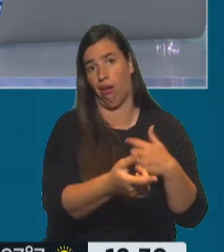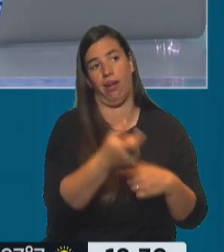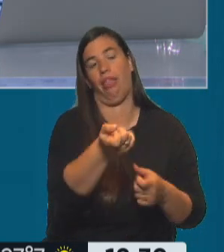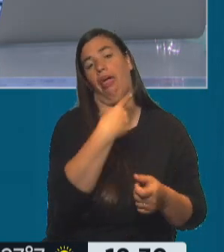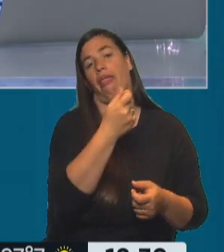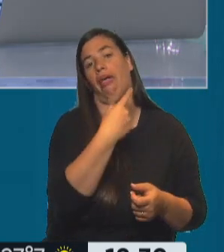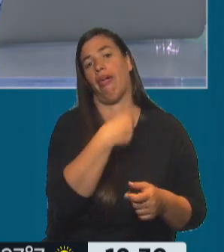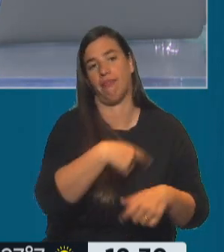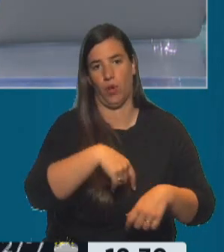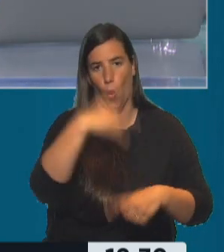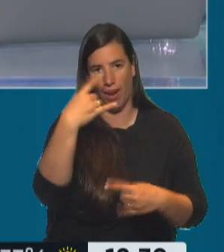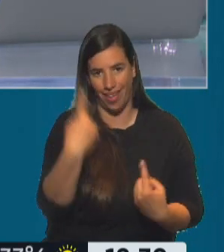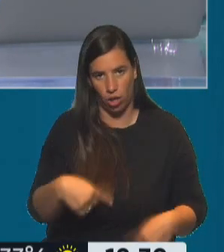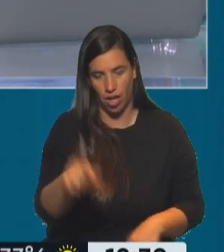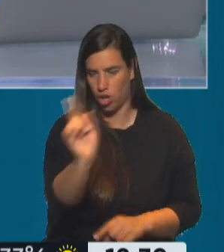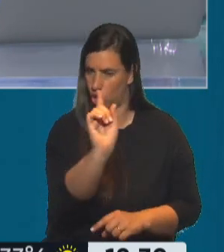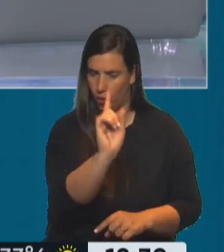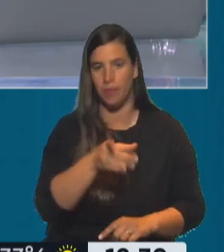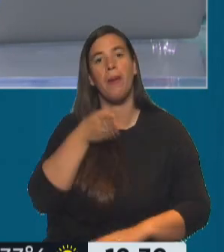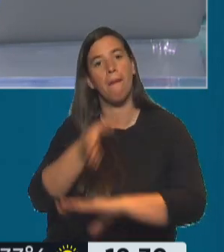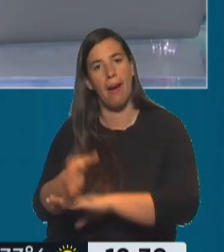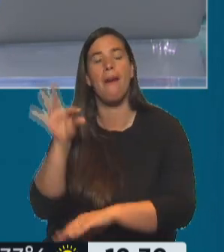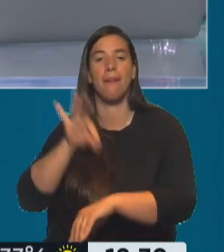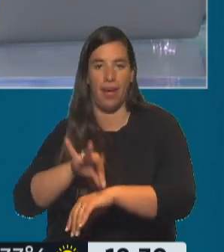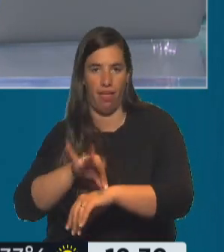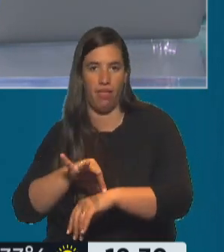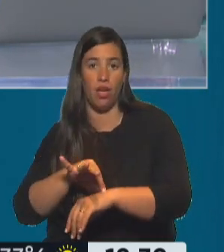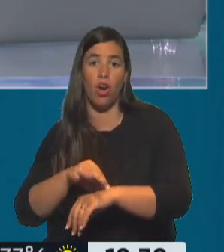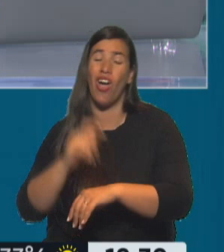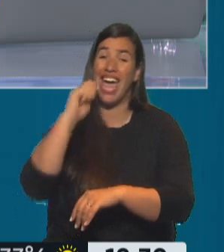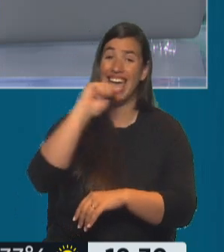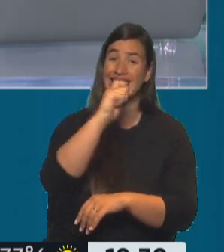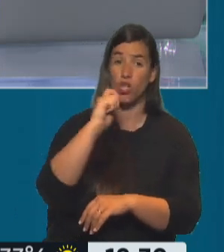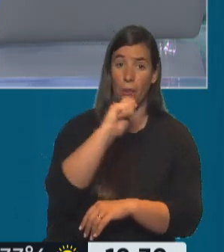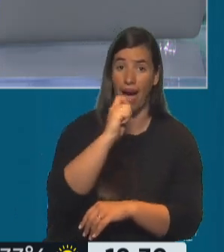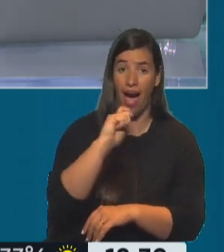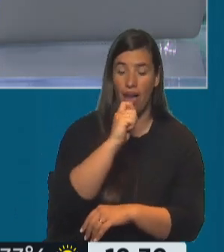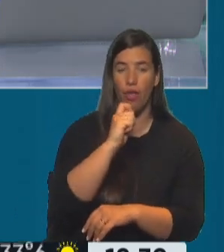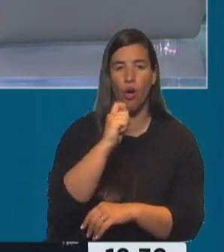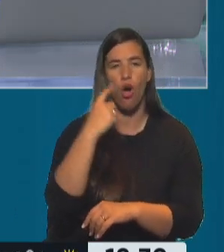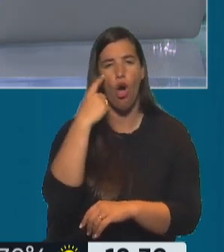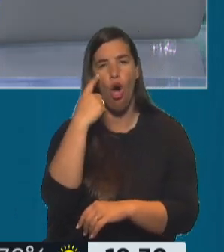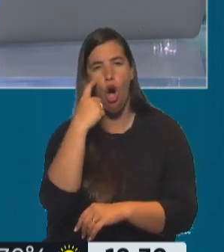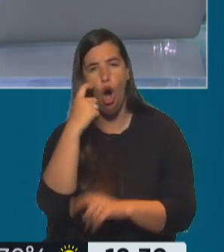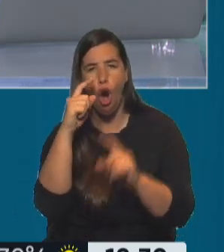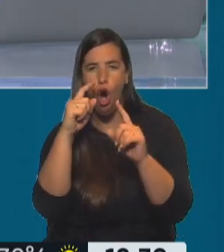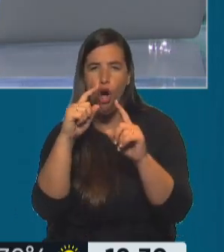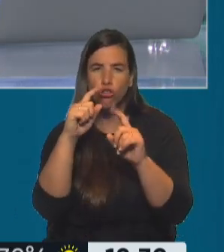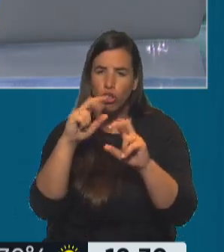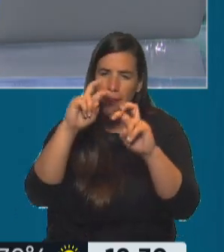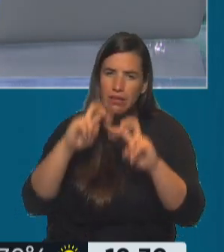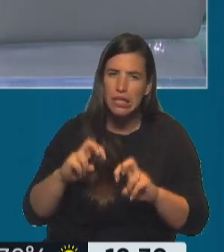esto. ¿Sí? Va su médico dice, tengo una faringitis, le hace un hisopado, controla a ver qué germen es,